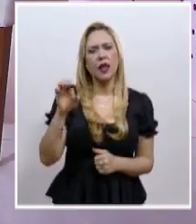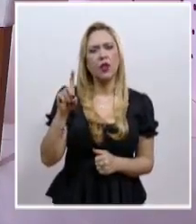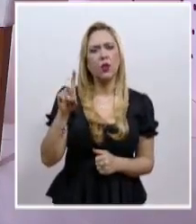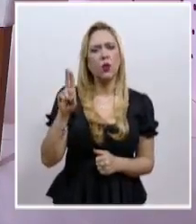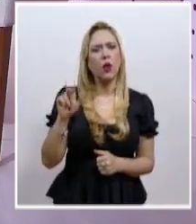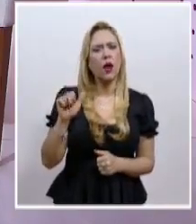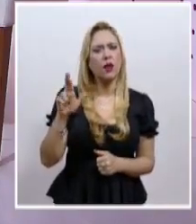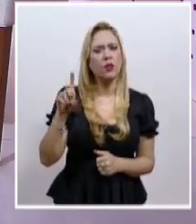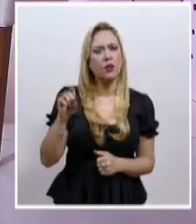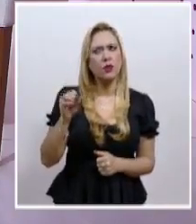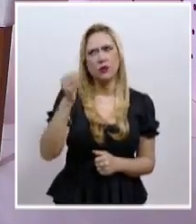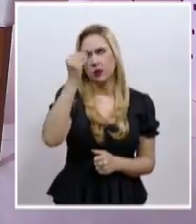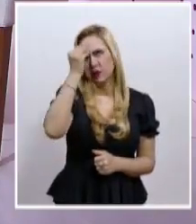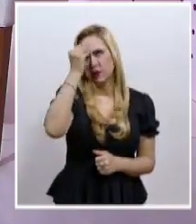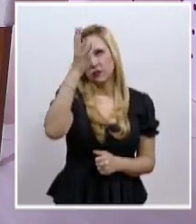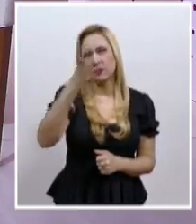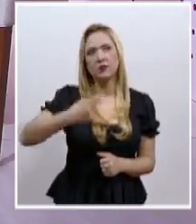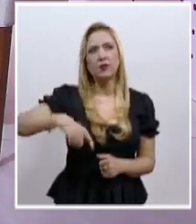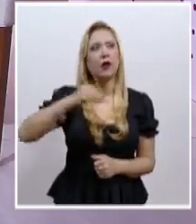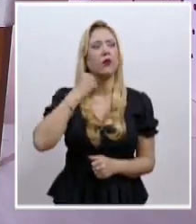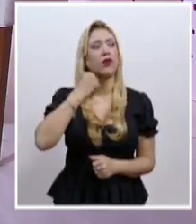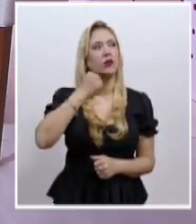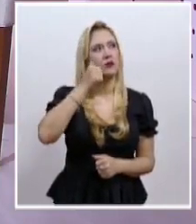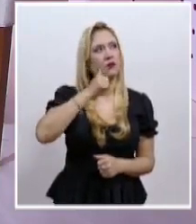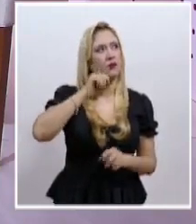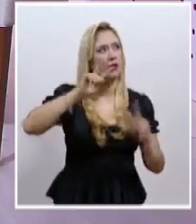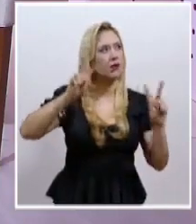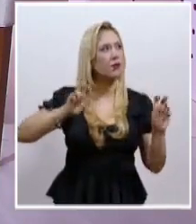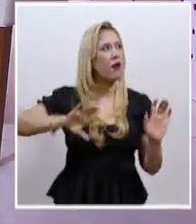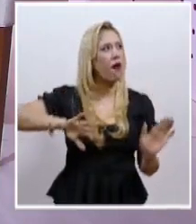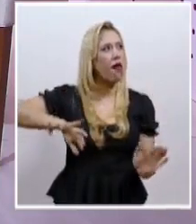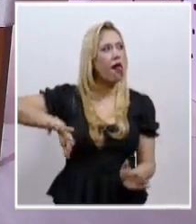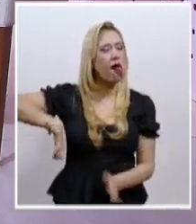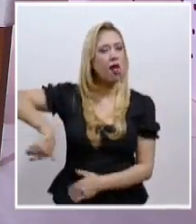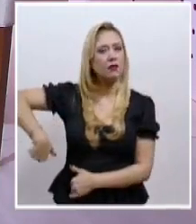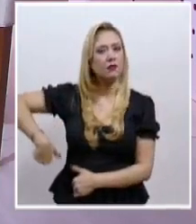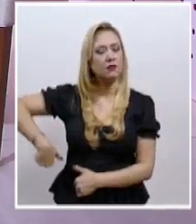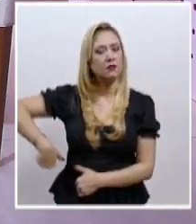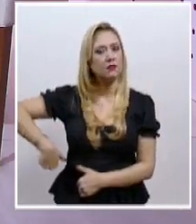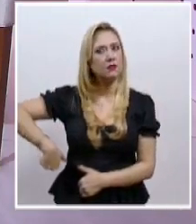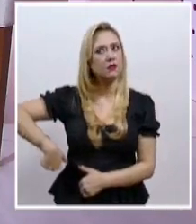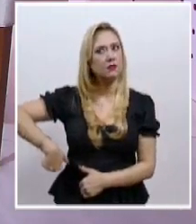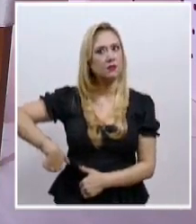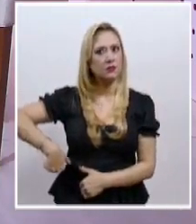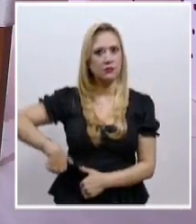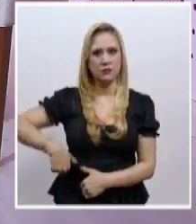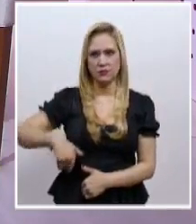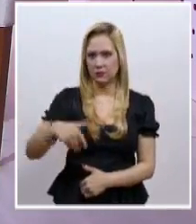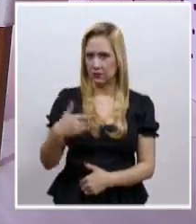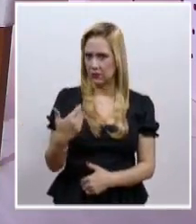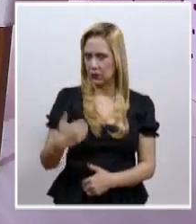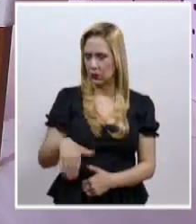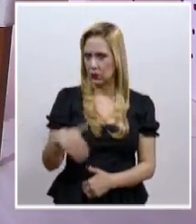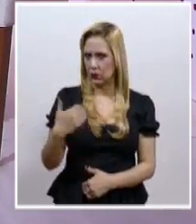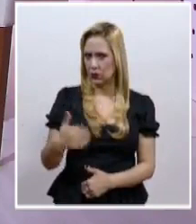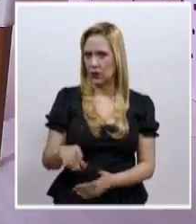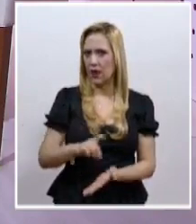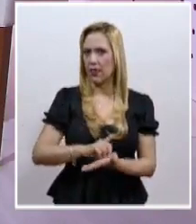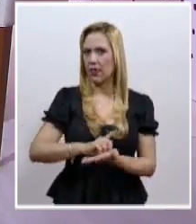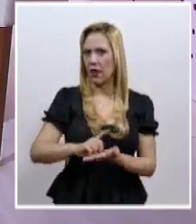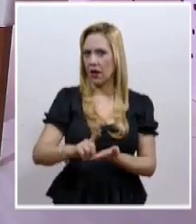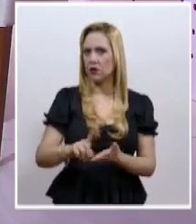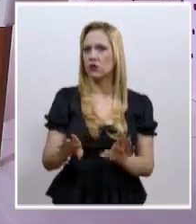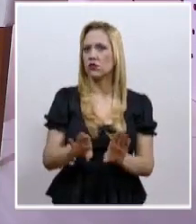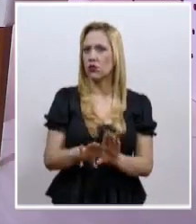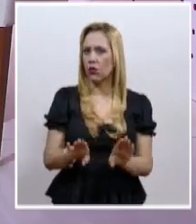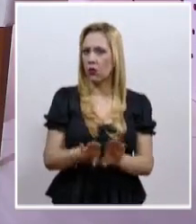hay un tema que solemos olvidar los abogados y abogadas que estamos involucrados en el tema de derechos humanos, que es el costo de los derechos, ¿no? Y este Correcto. costo